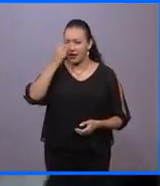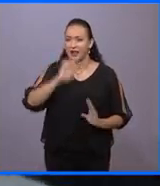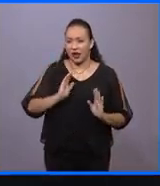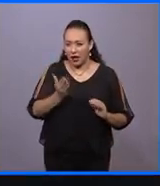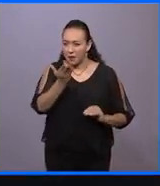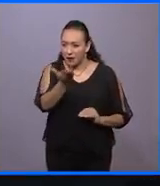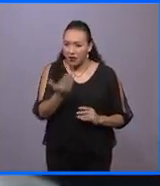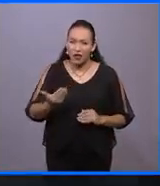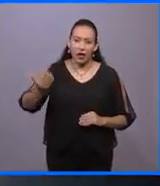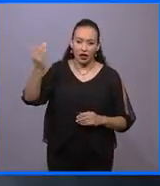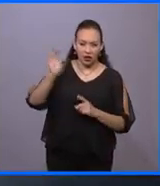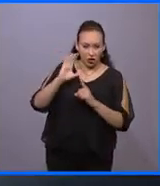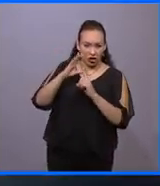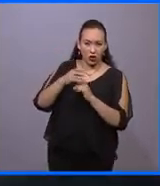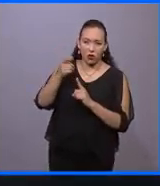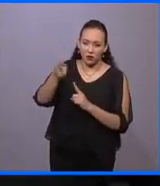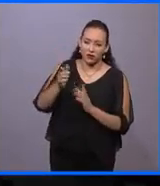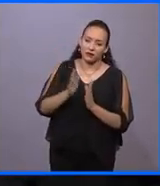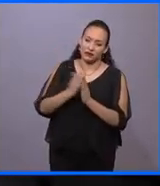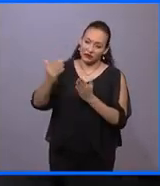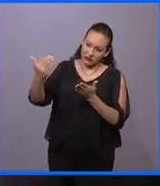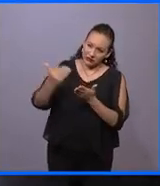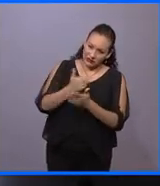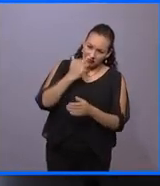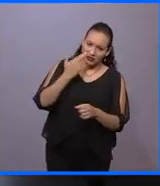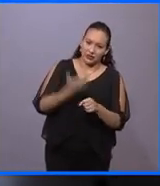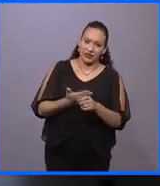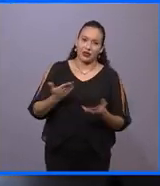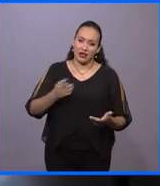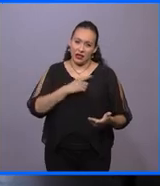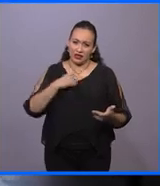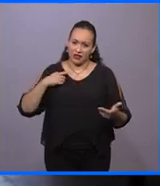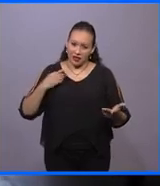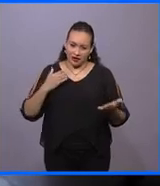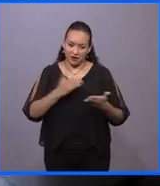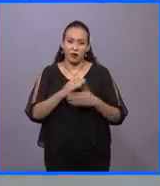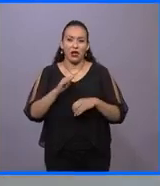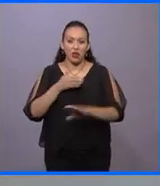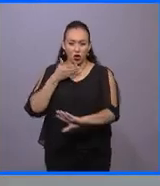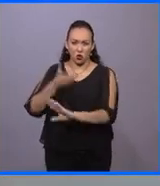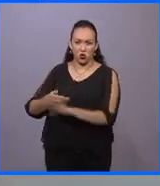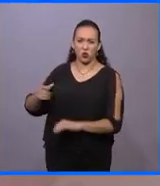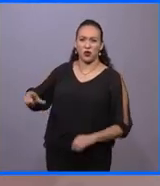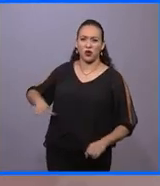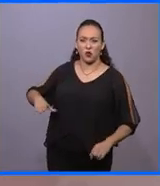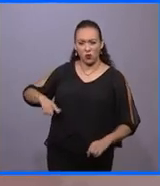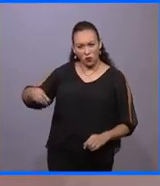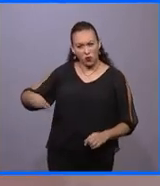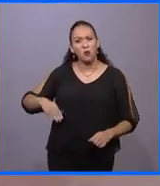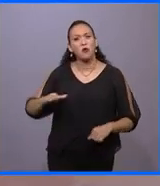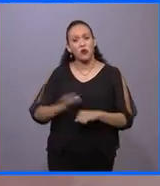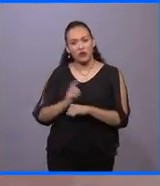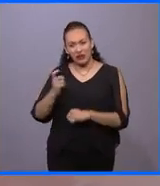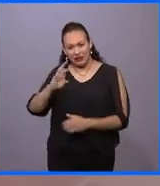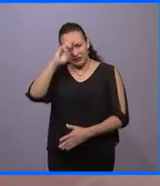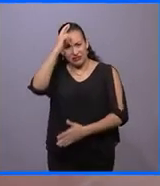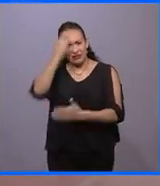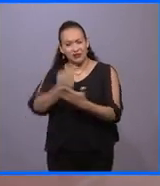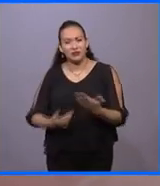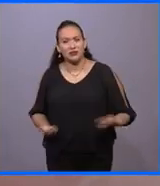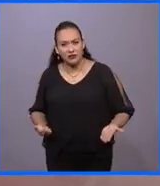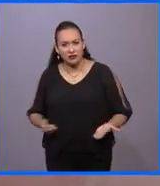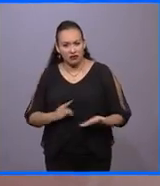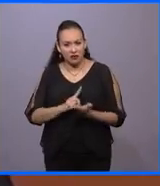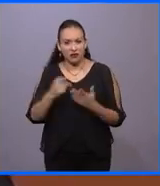solicitado a la Comisión ejercer acción de responsabilidad en contra del Estado mexicano por la violación grave y sistemática